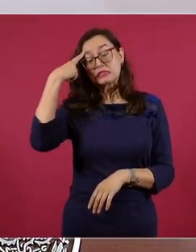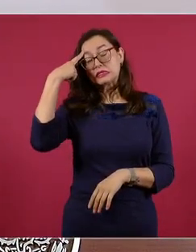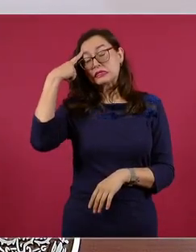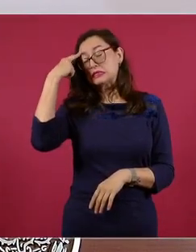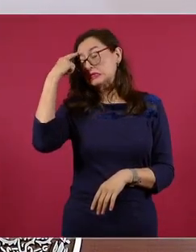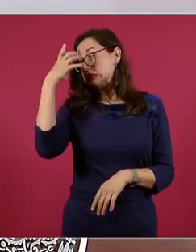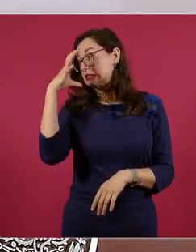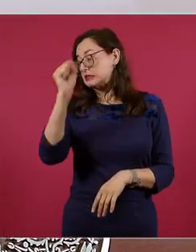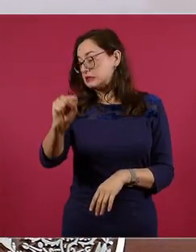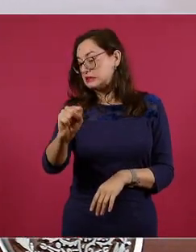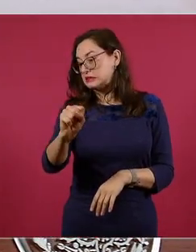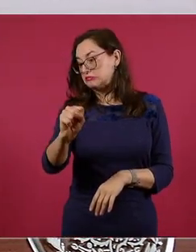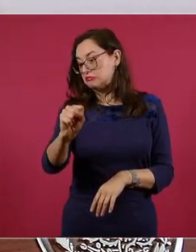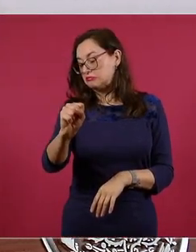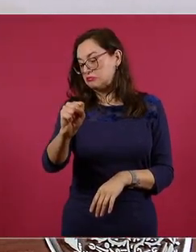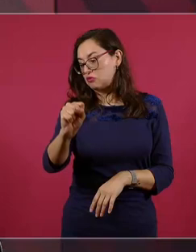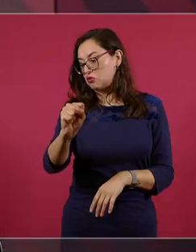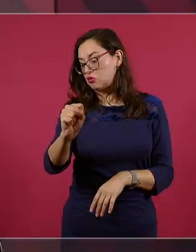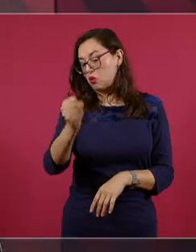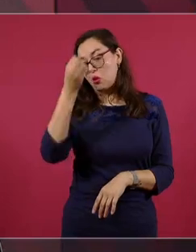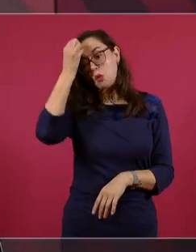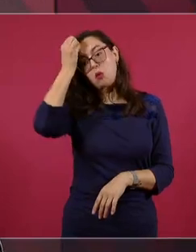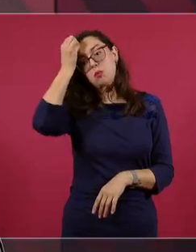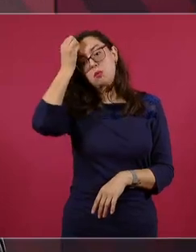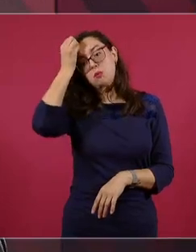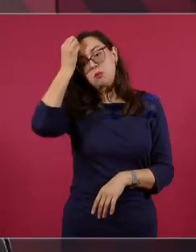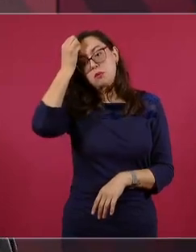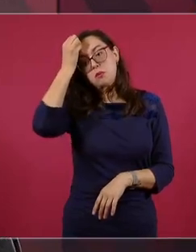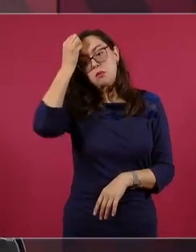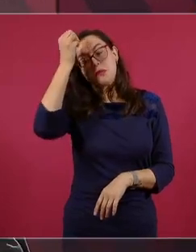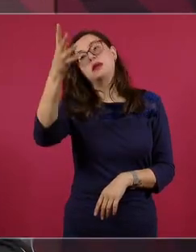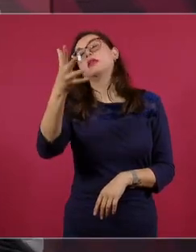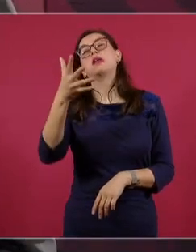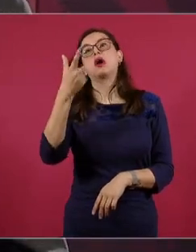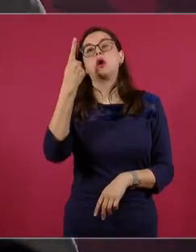lo que estaba yo omitiendo.